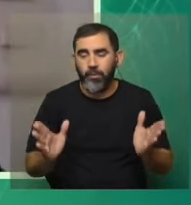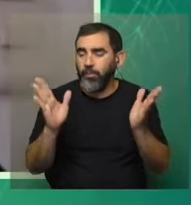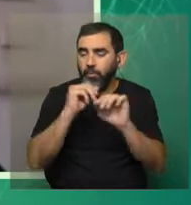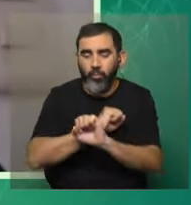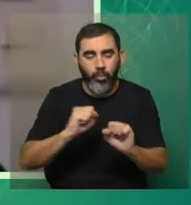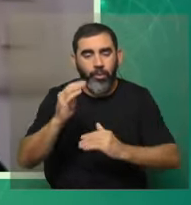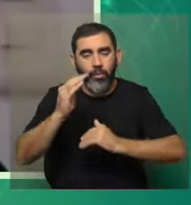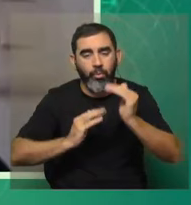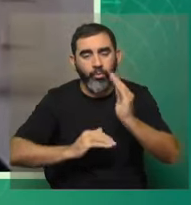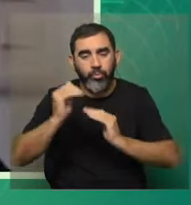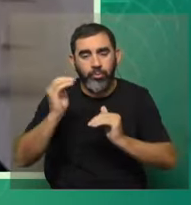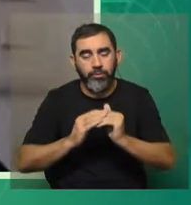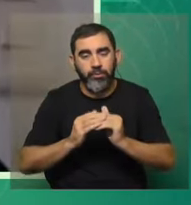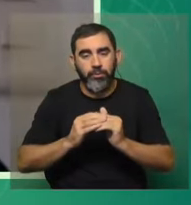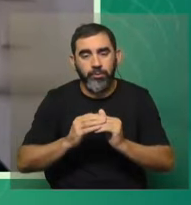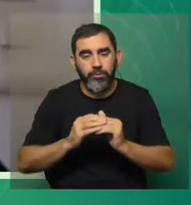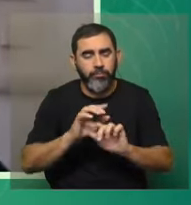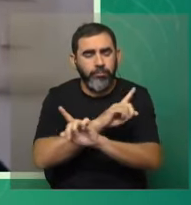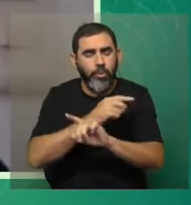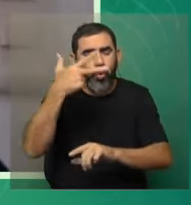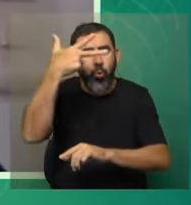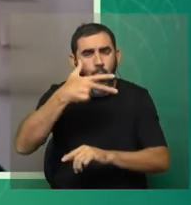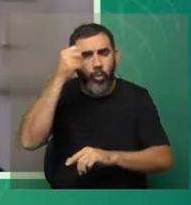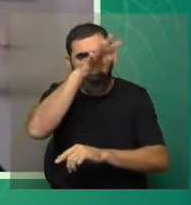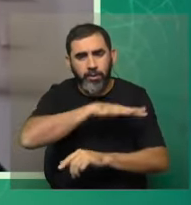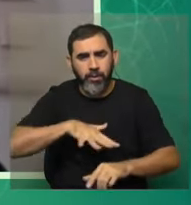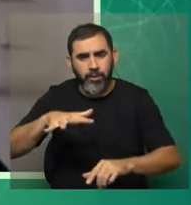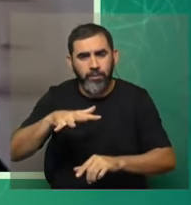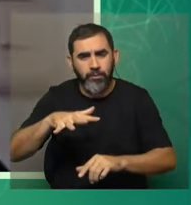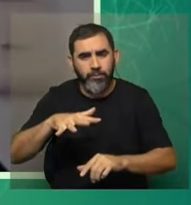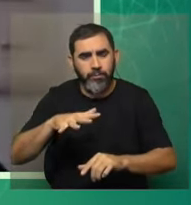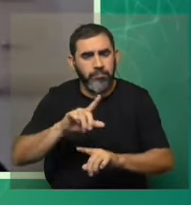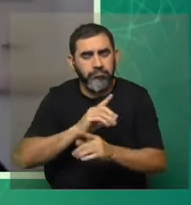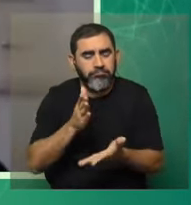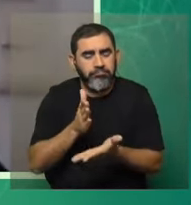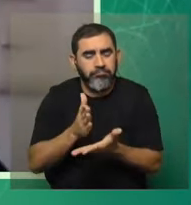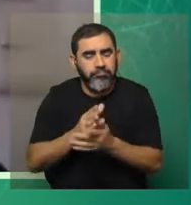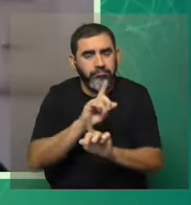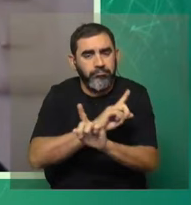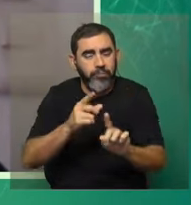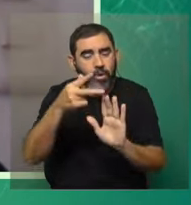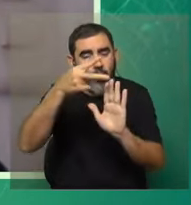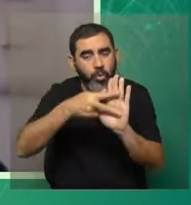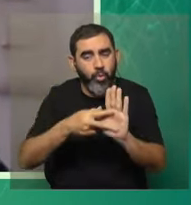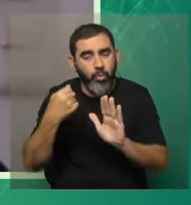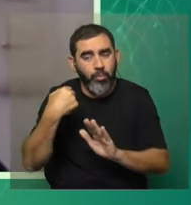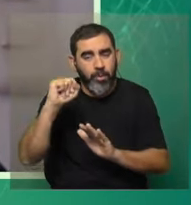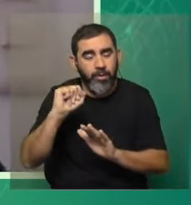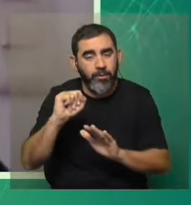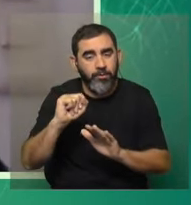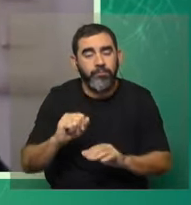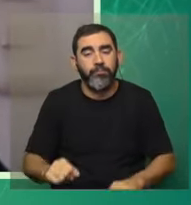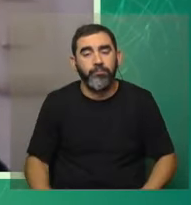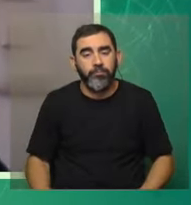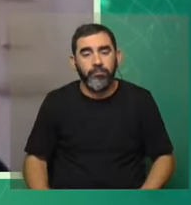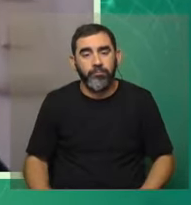construir en él mucho menos un hotel de campo ya que no se cumplen con las exigencias que dispone la normativa en en cuanto a este tipo de